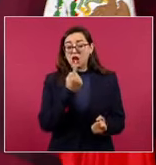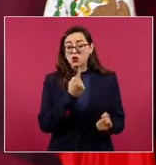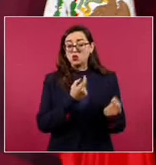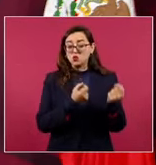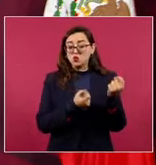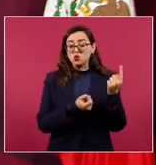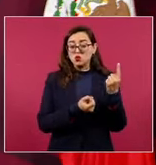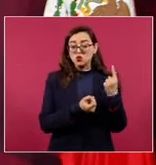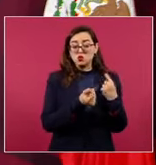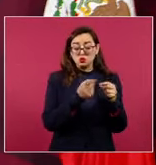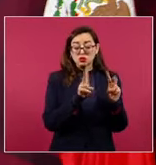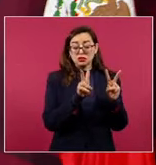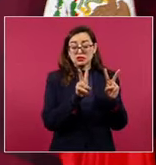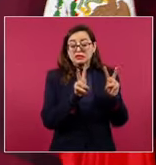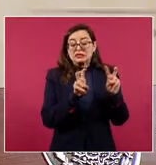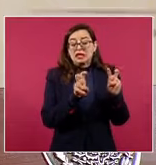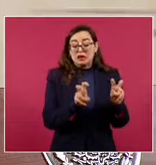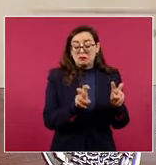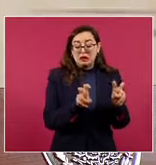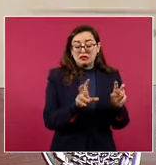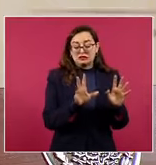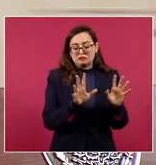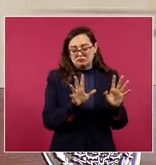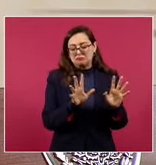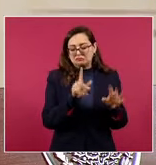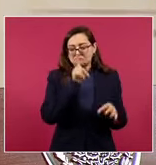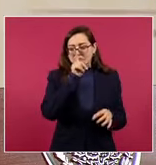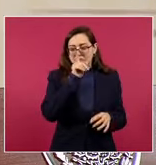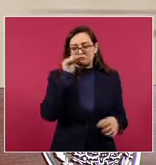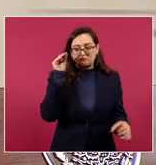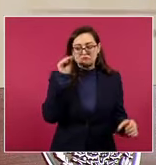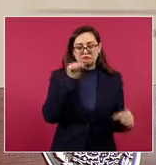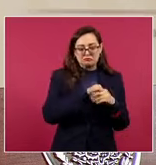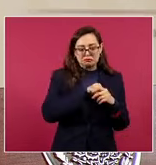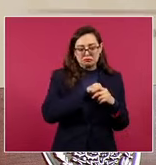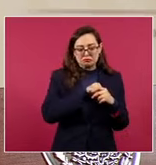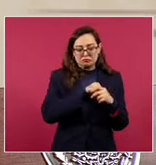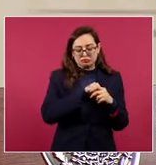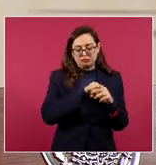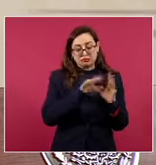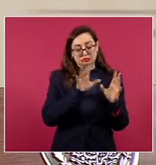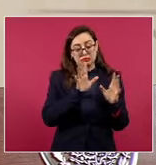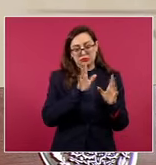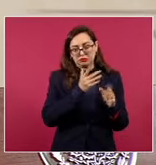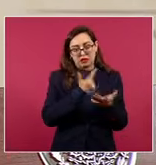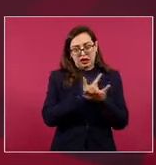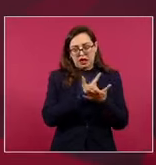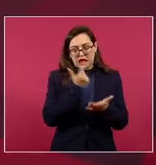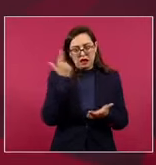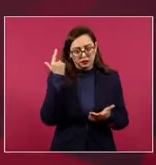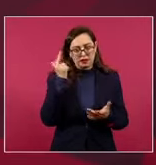llamarles secretos de Estado o razón de Estado,